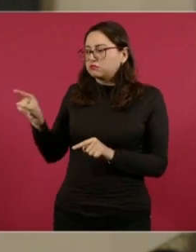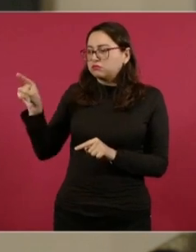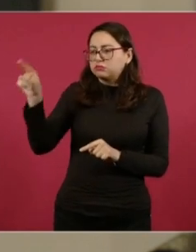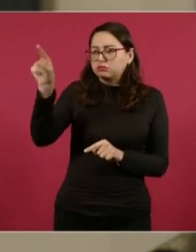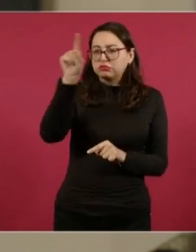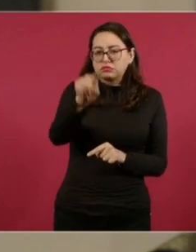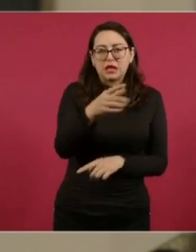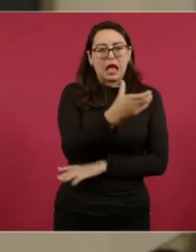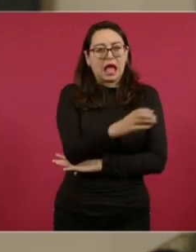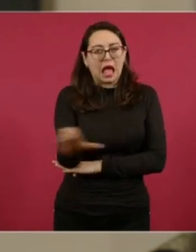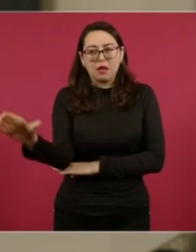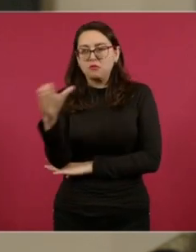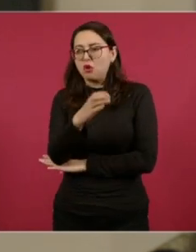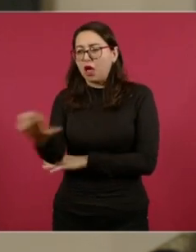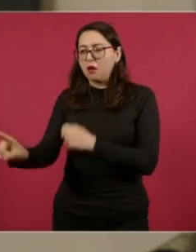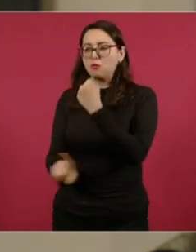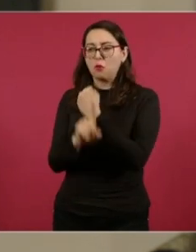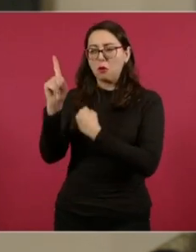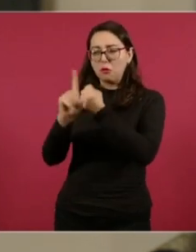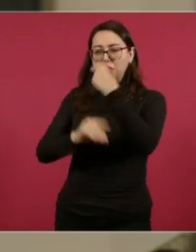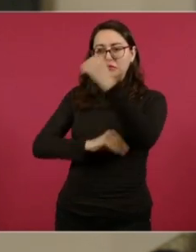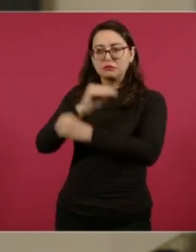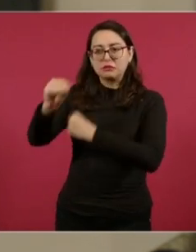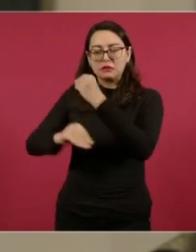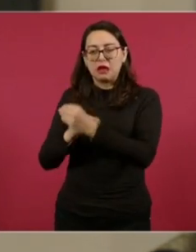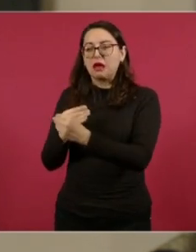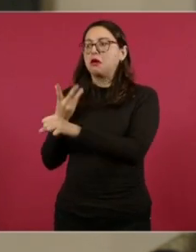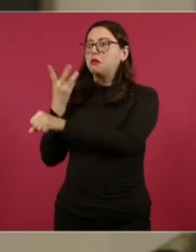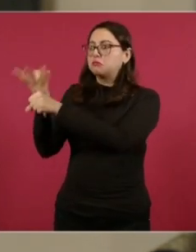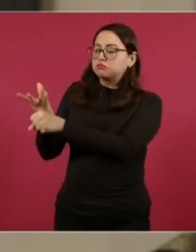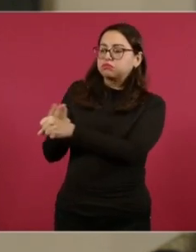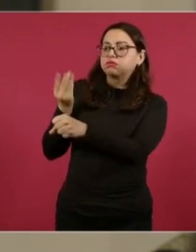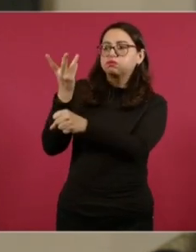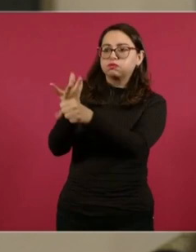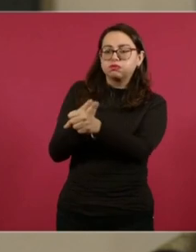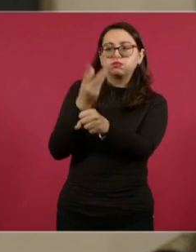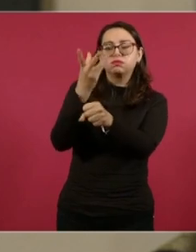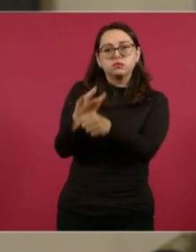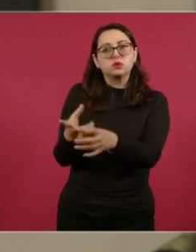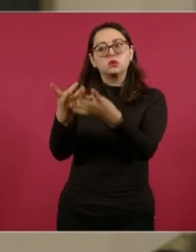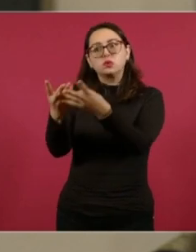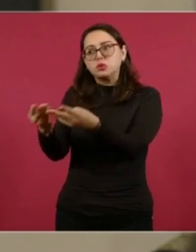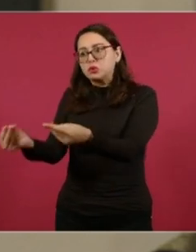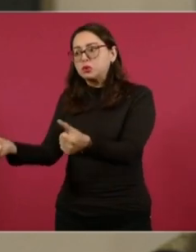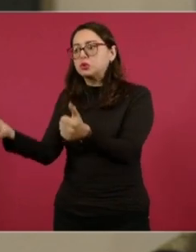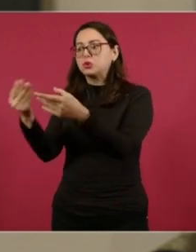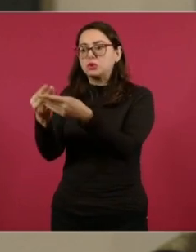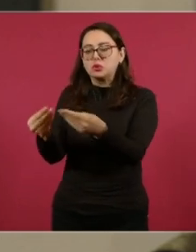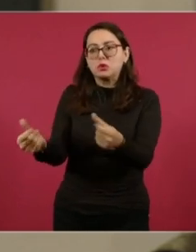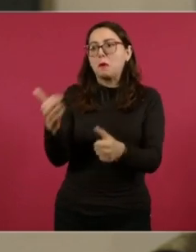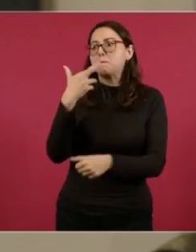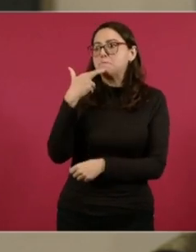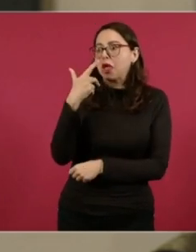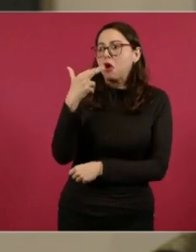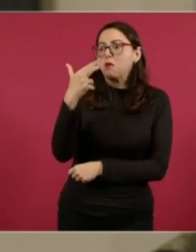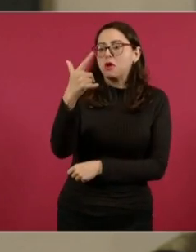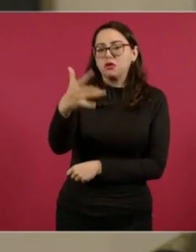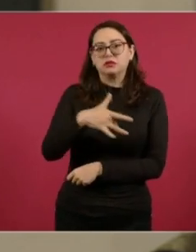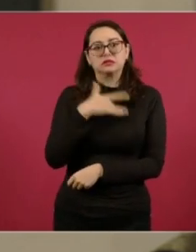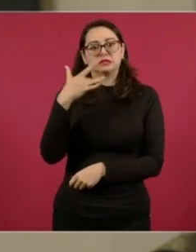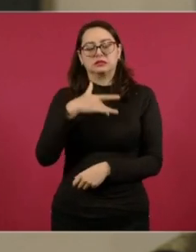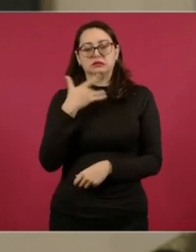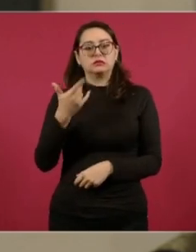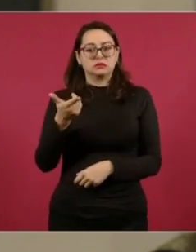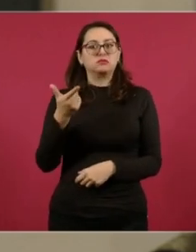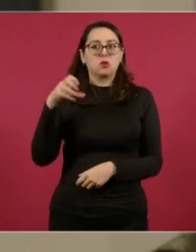15 conflictos agrarios, aunque todavía están pendientes algunos otros, y eso pues nos hace dimensionar un mejor futuro para Oaxaca